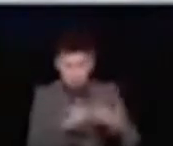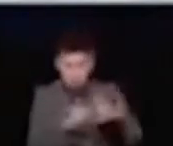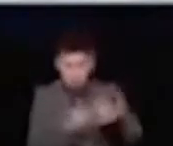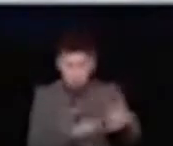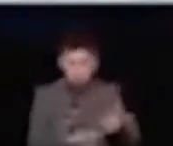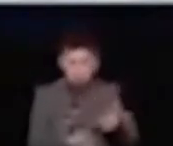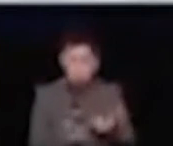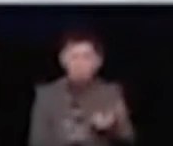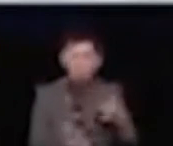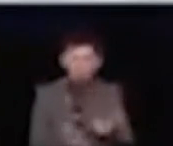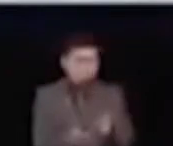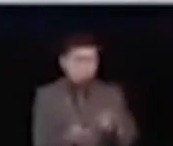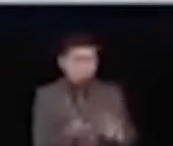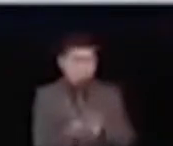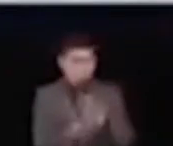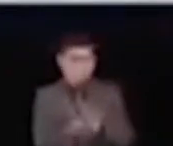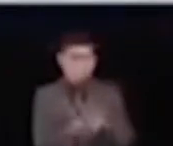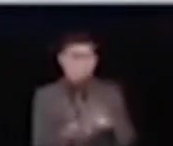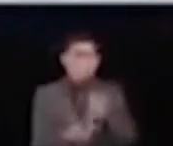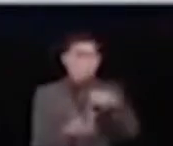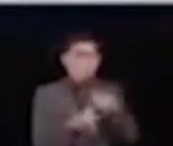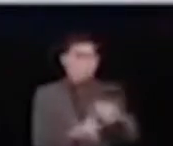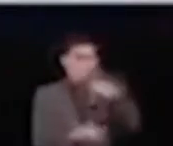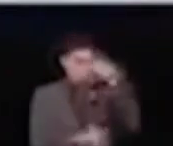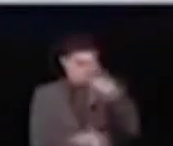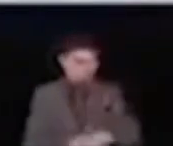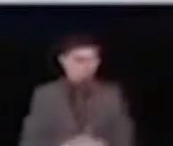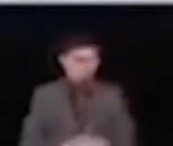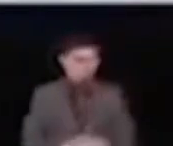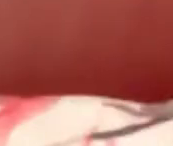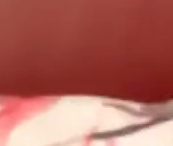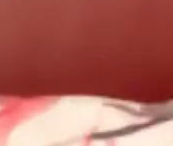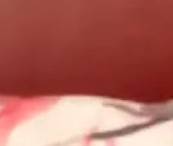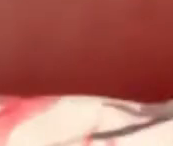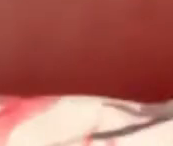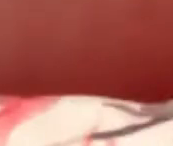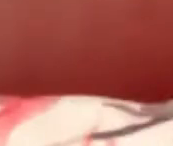de la legalidad. ¡Vamos por la grandeza de México!